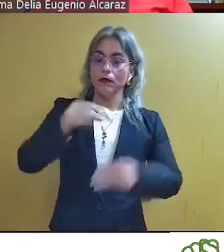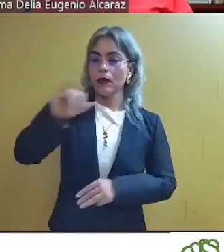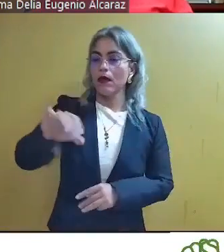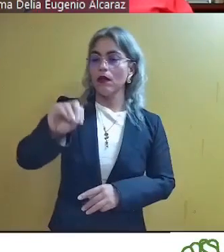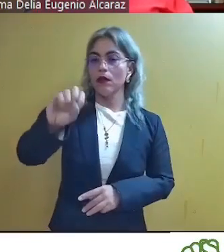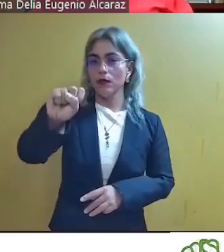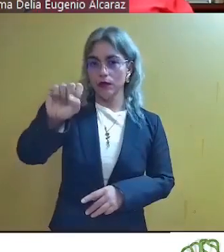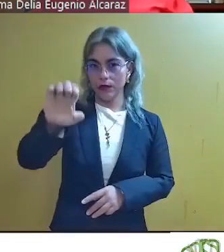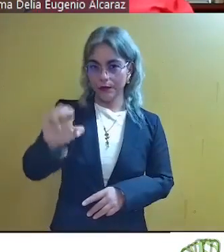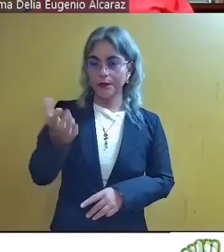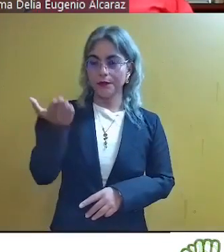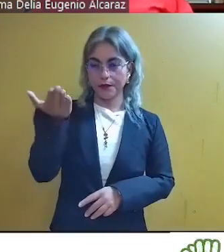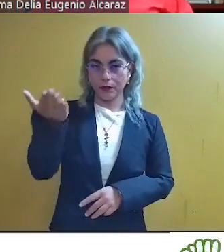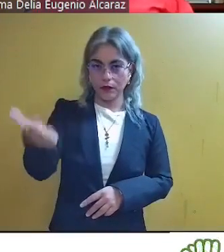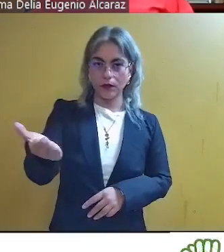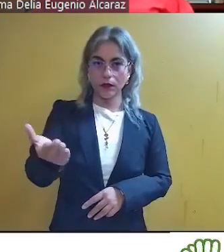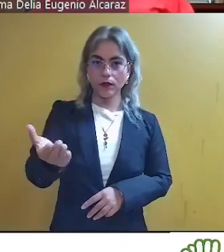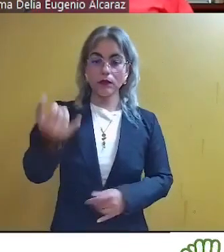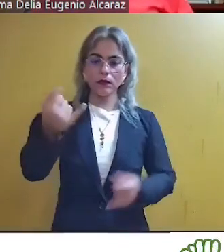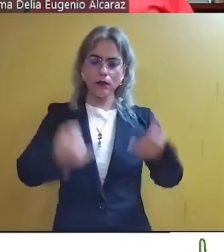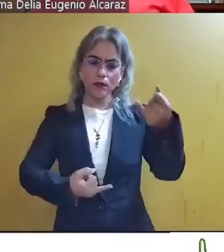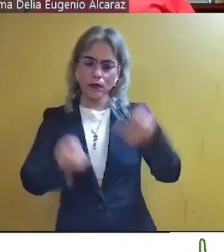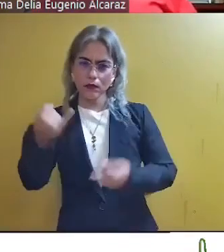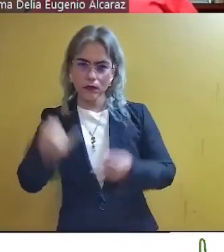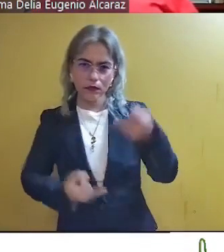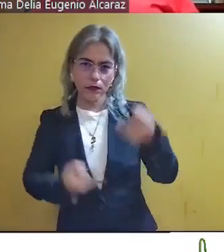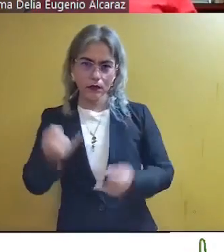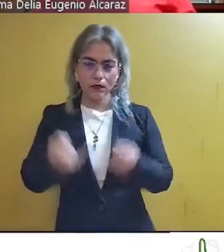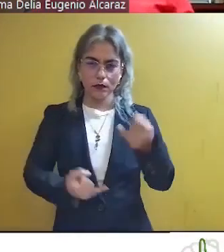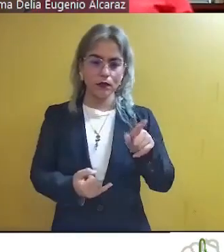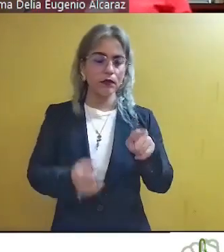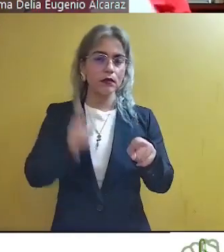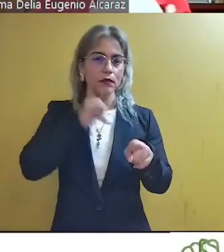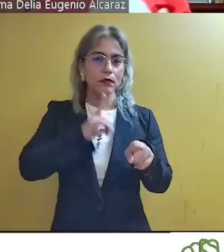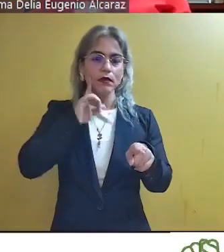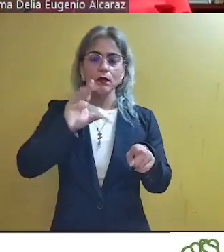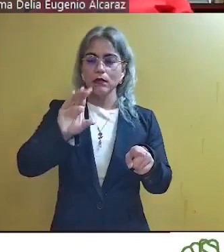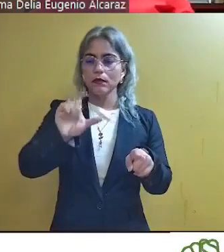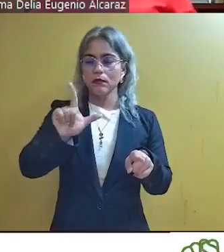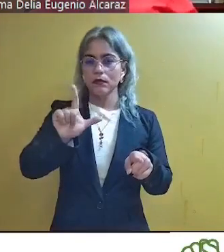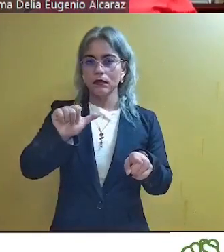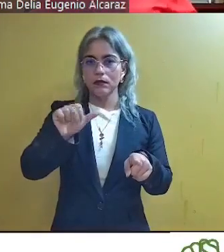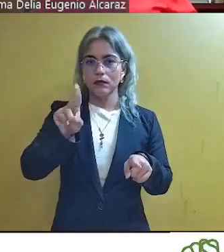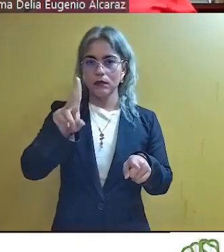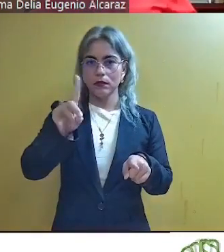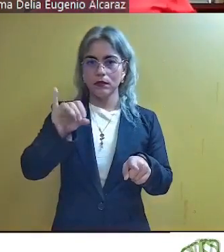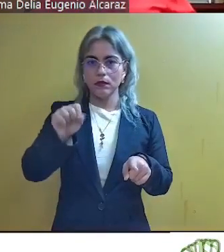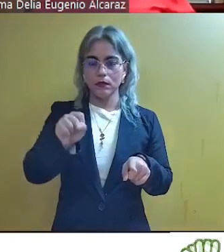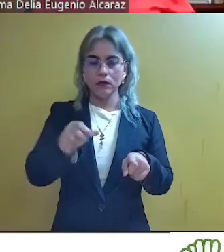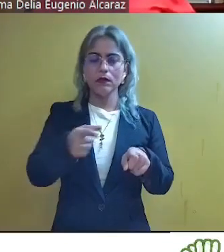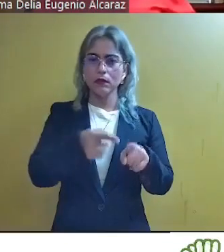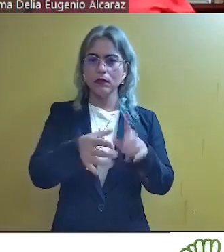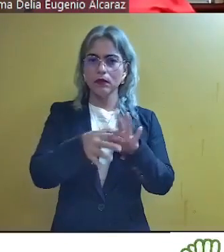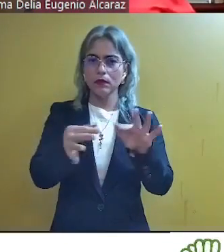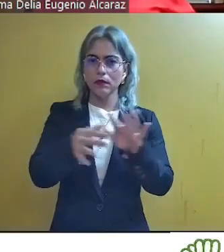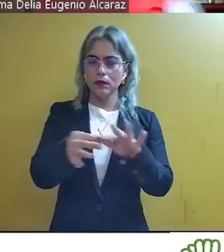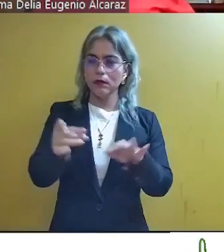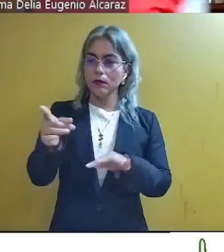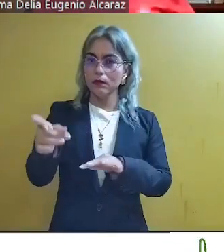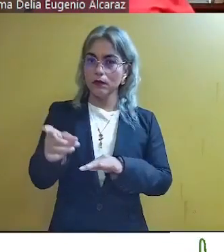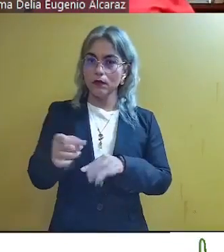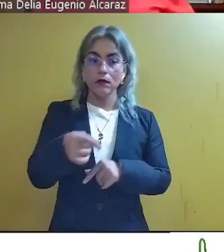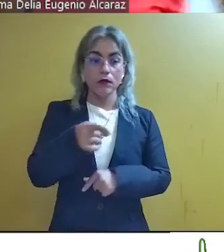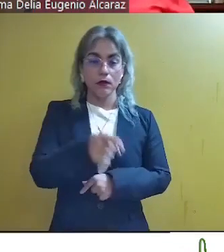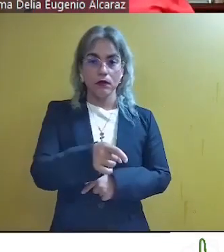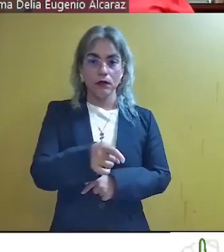Salgado. Ambos juicios fueron promovidos por la ciudadana Claudia Martínez Sánchez. En el primero de ellos señala como acto impugnado la omisión de